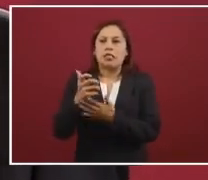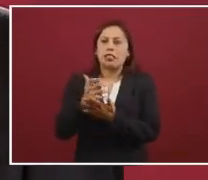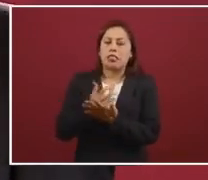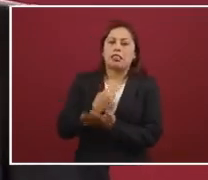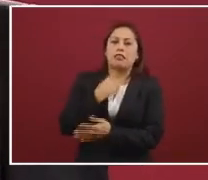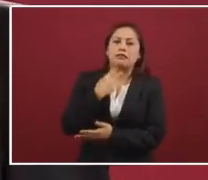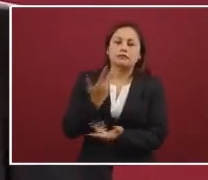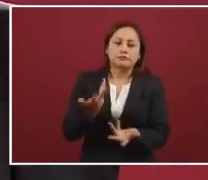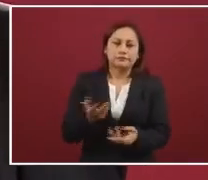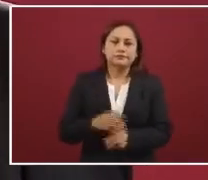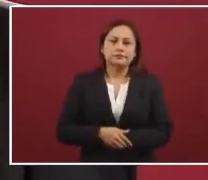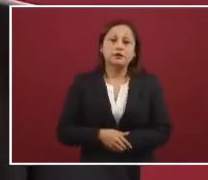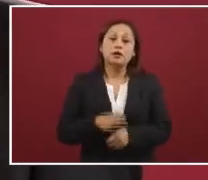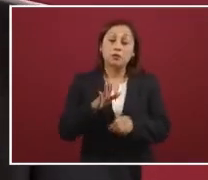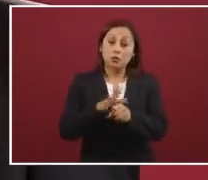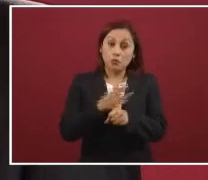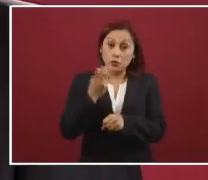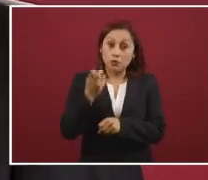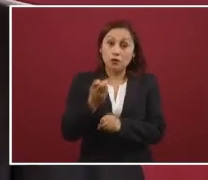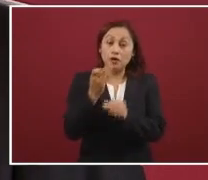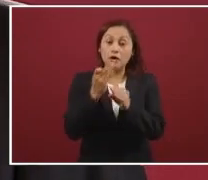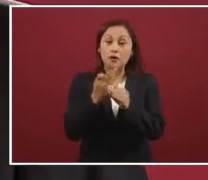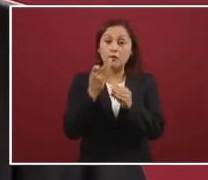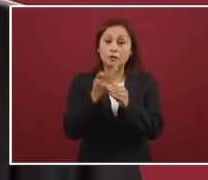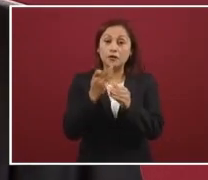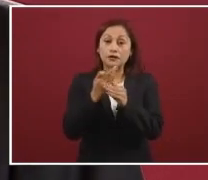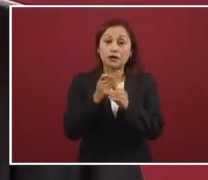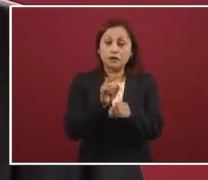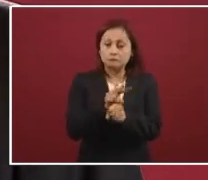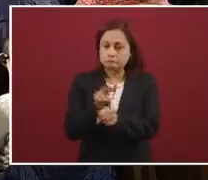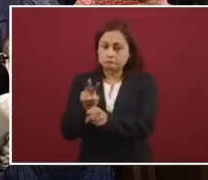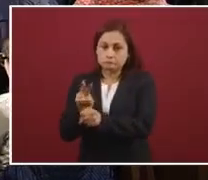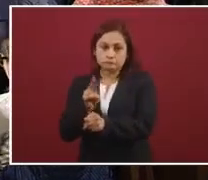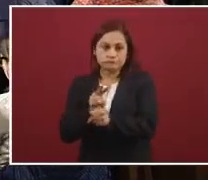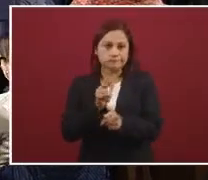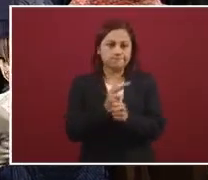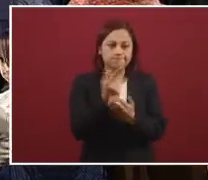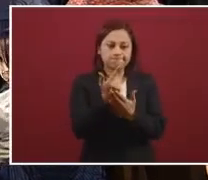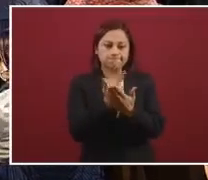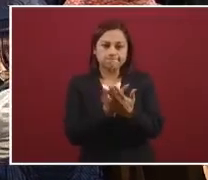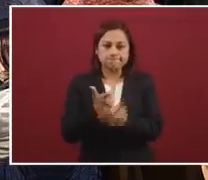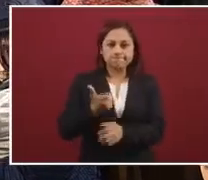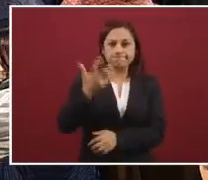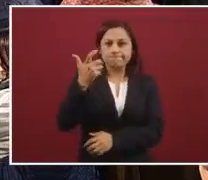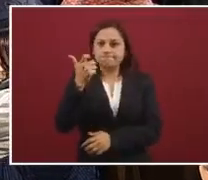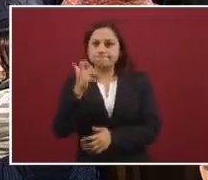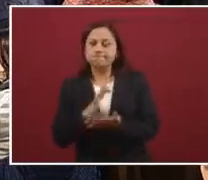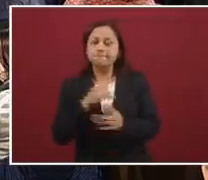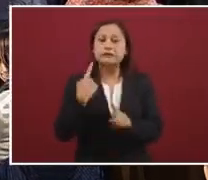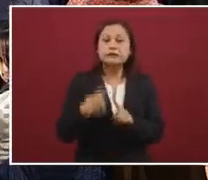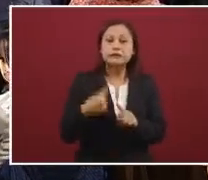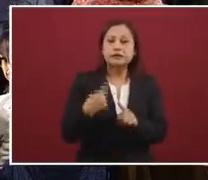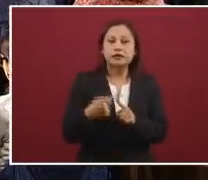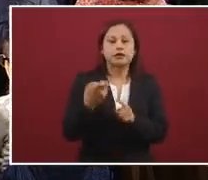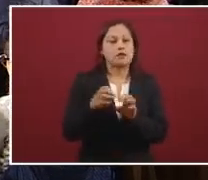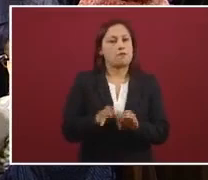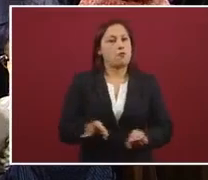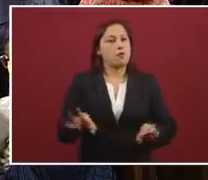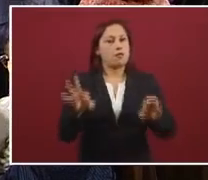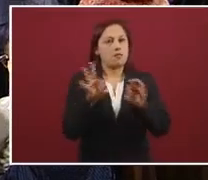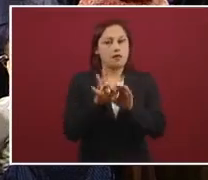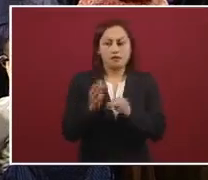tan importante del quién es quién en los precios de los combustibles. Entonces, le pedimos a Ricardo que nos